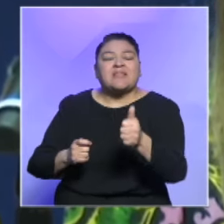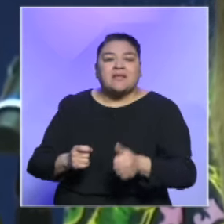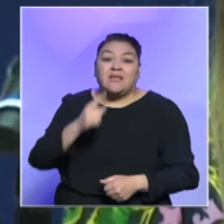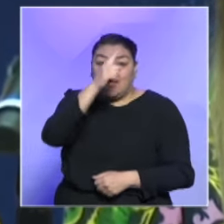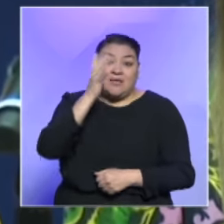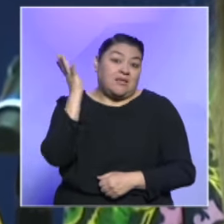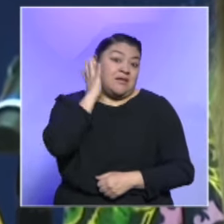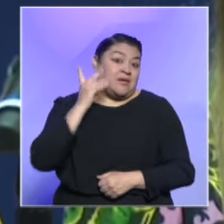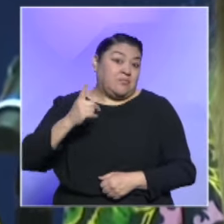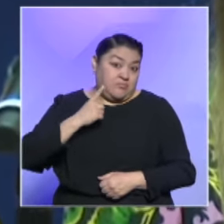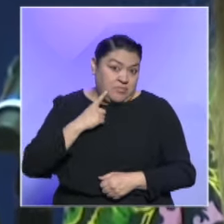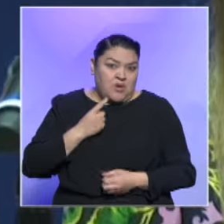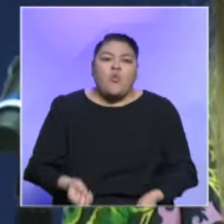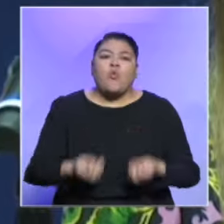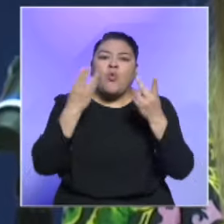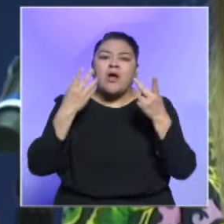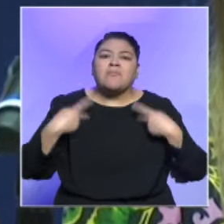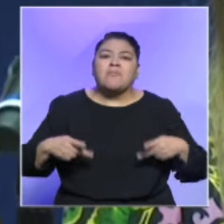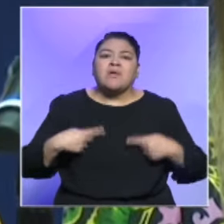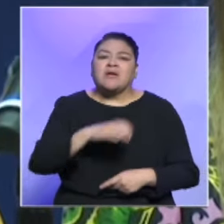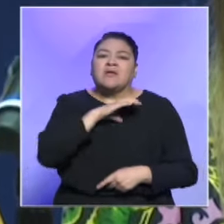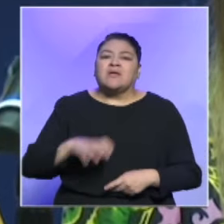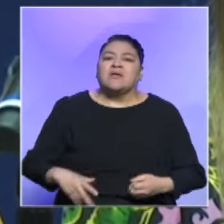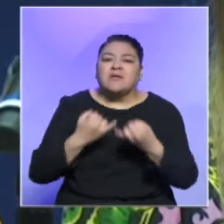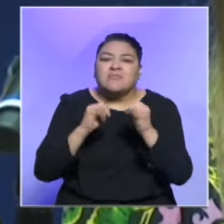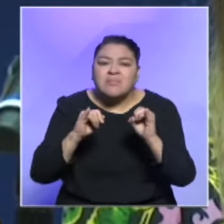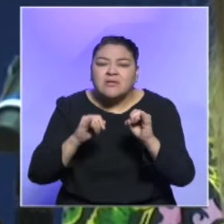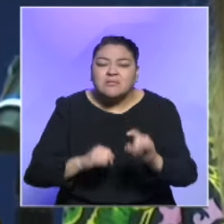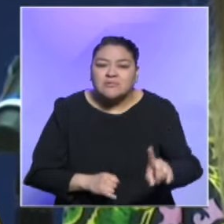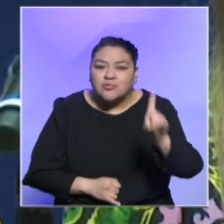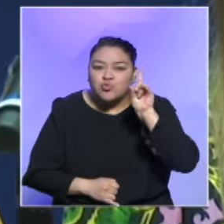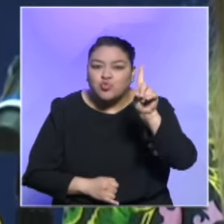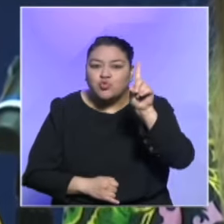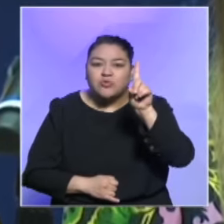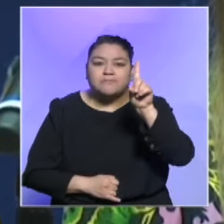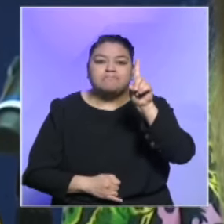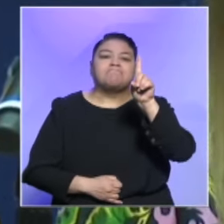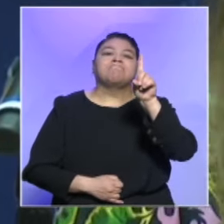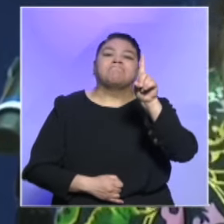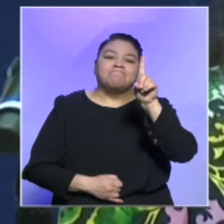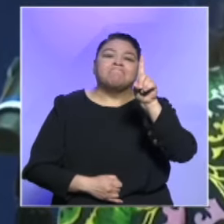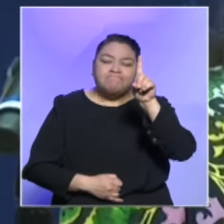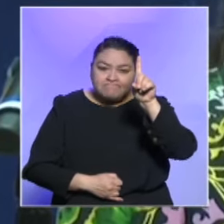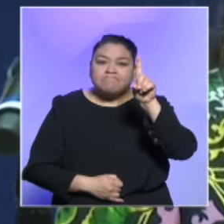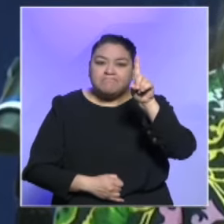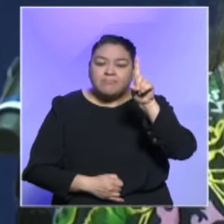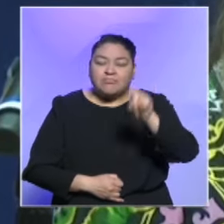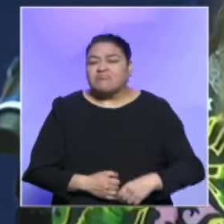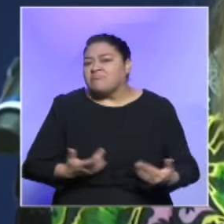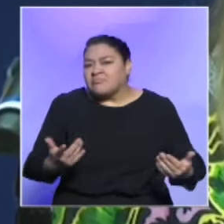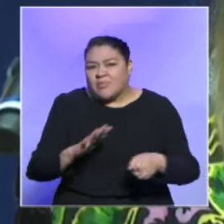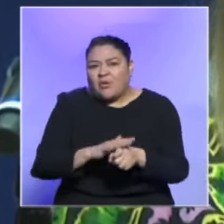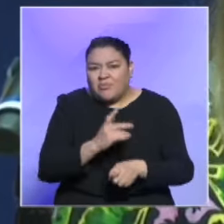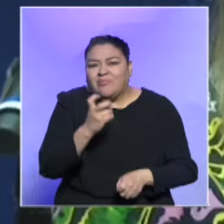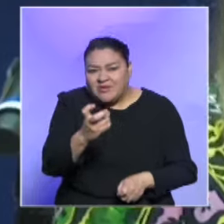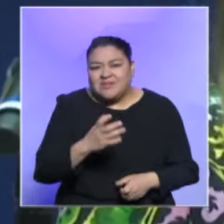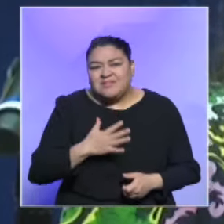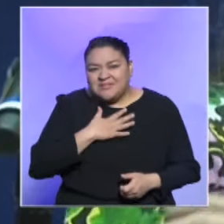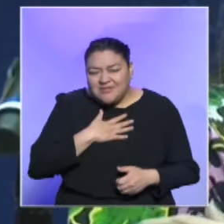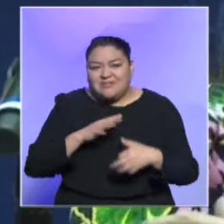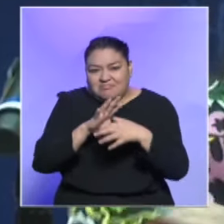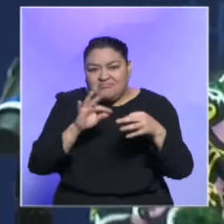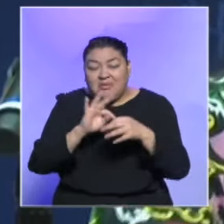Congreso de la Unión solamente hay una persona diputada por la vía independiente. Ahora, dicho lo anterior, yo espero que en